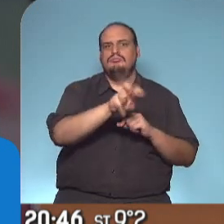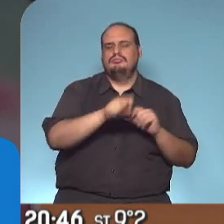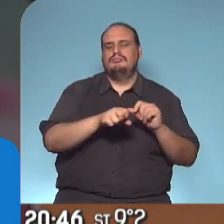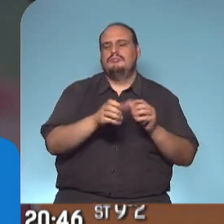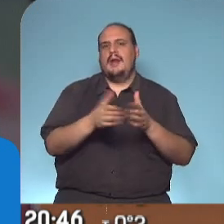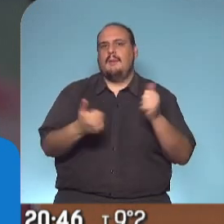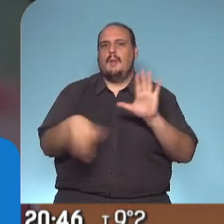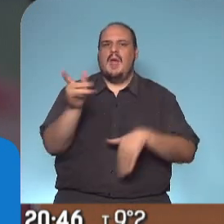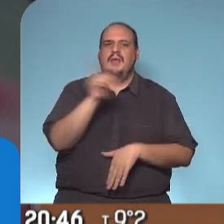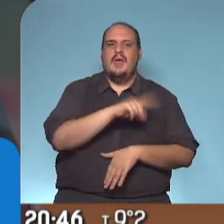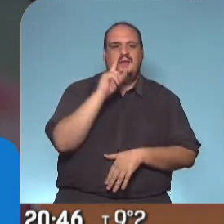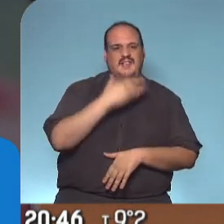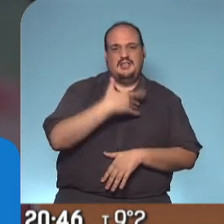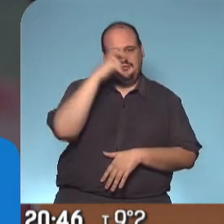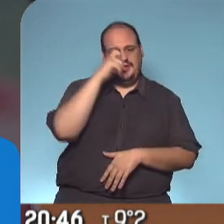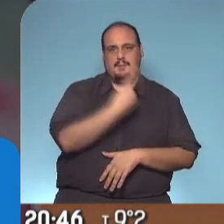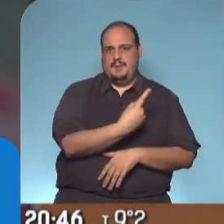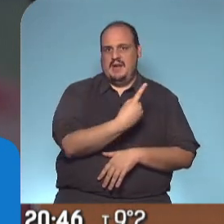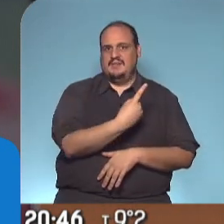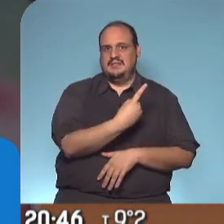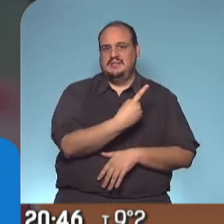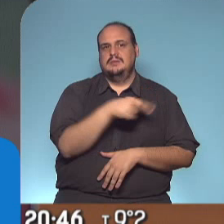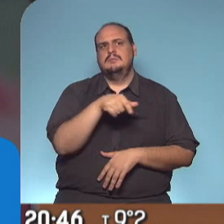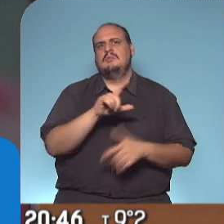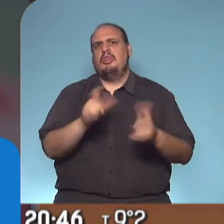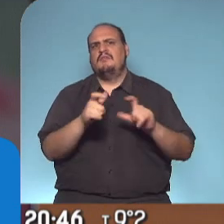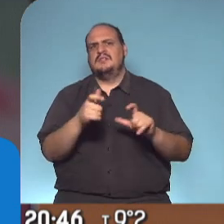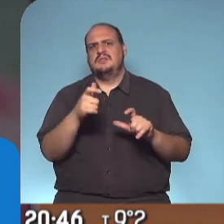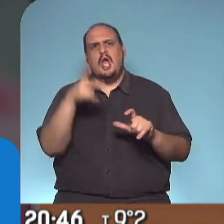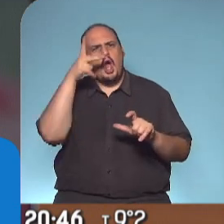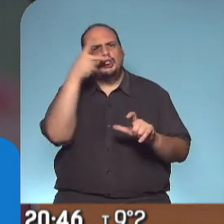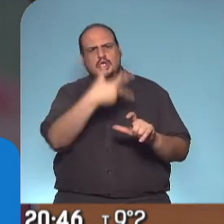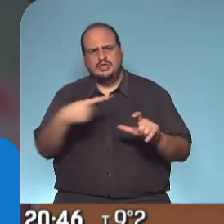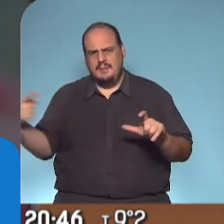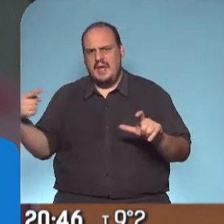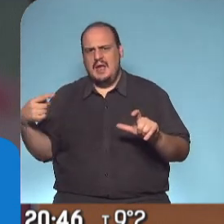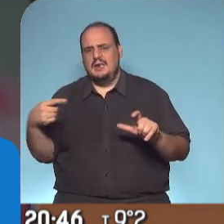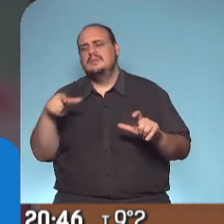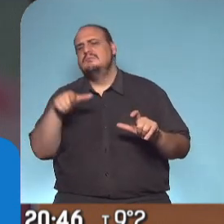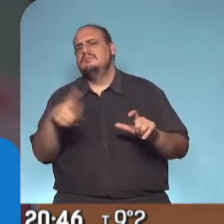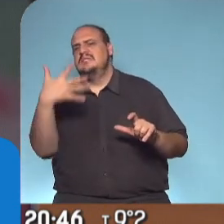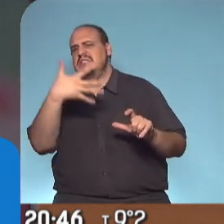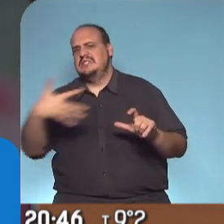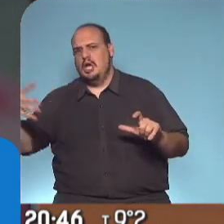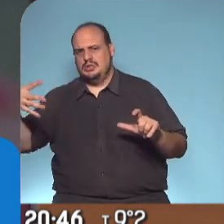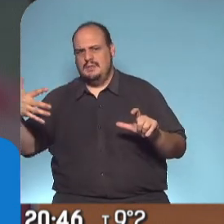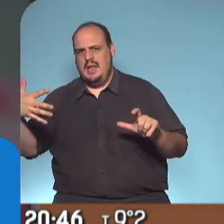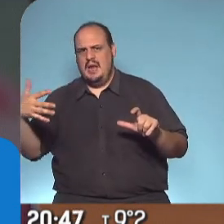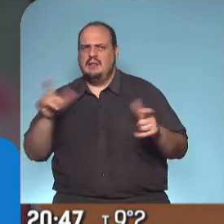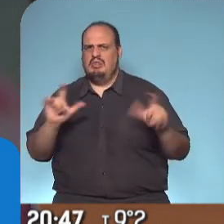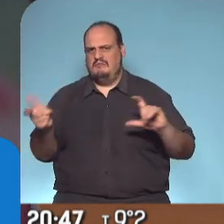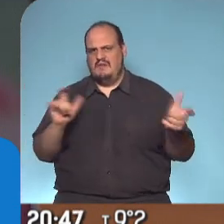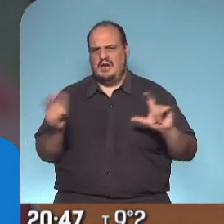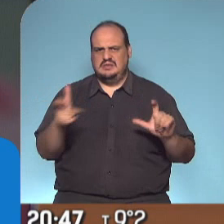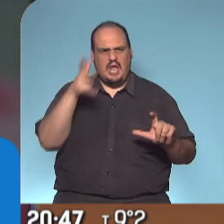1. Creo que era algo así como una diferencia de 8 semanas del IFE 1 y 5 semanas del IFE 2, día más, día menos.